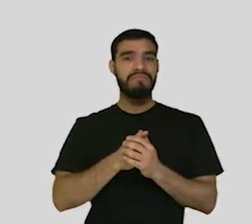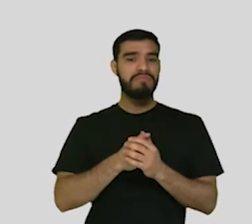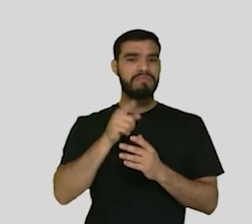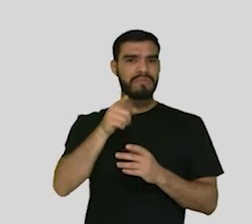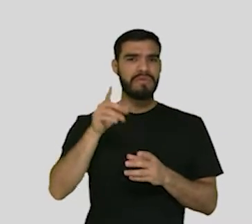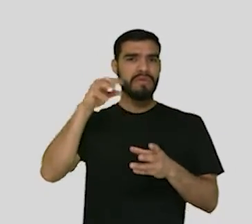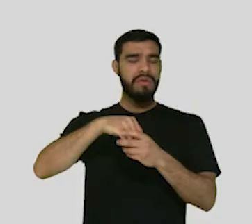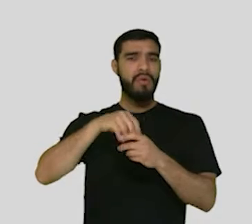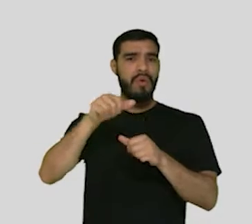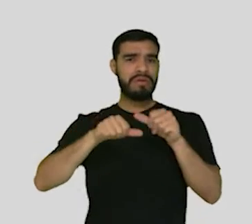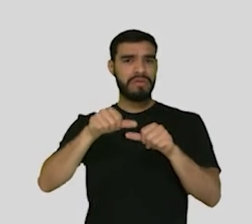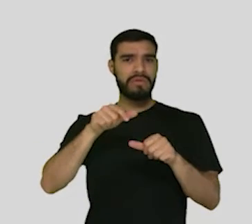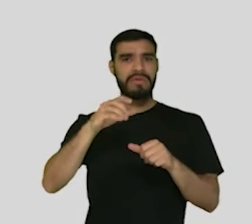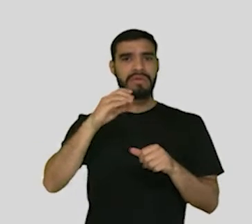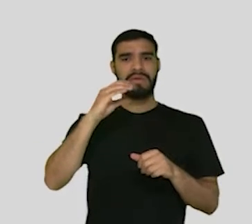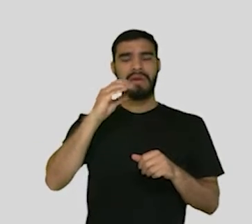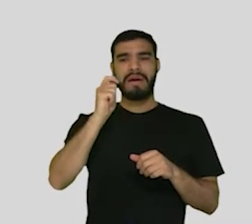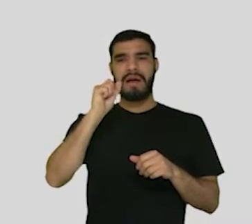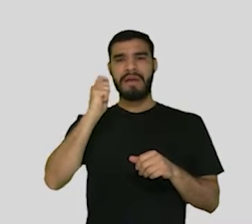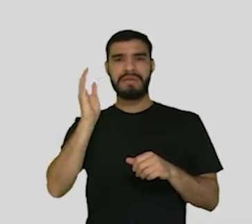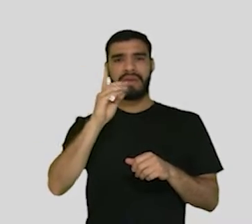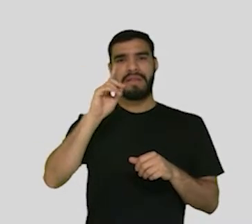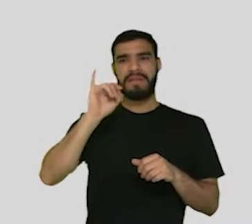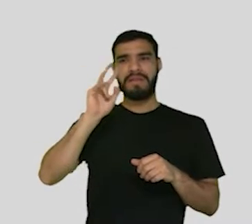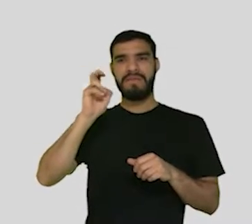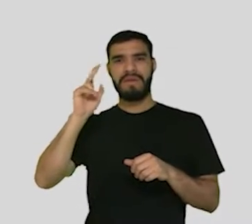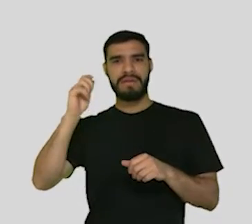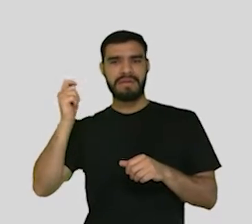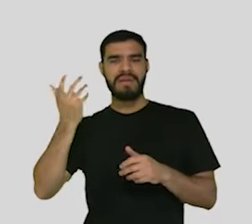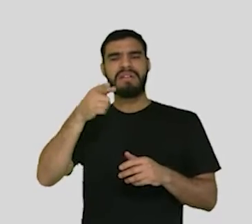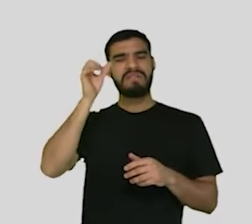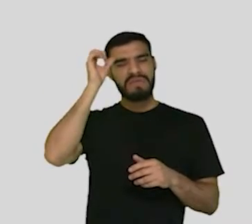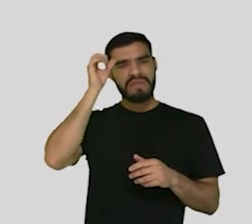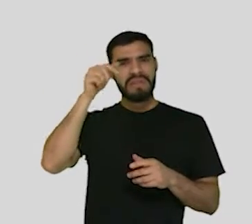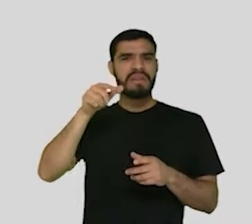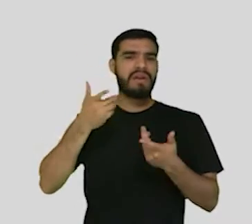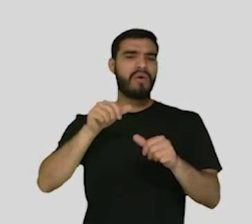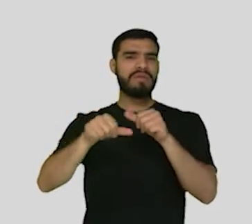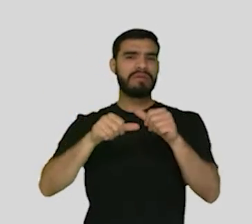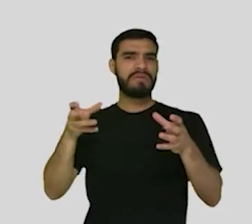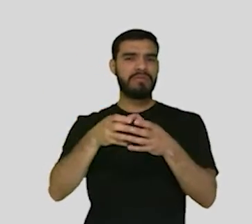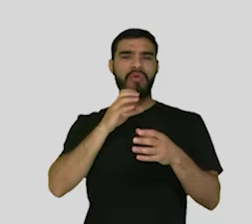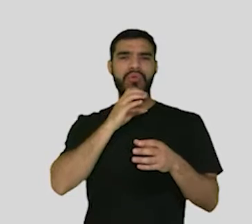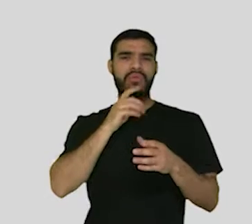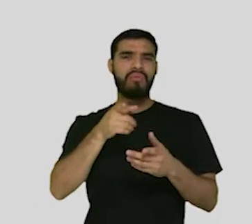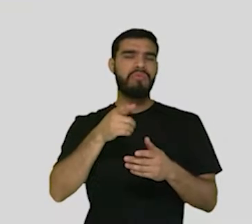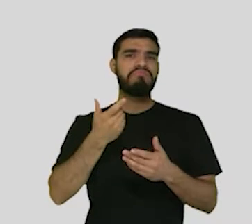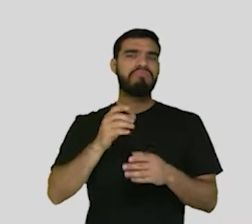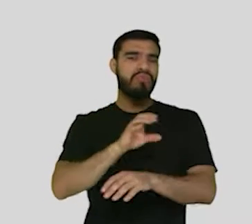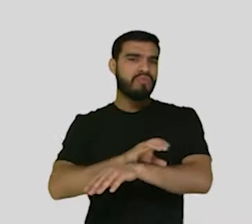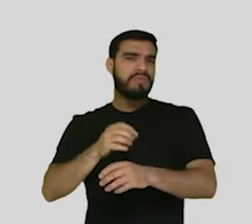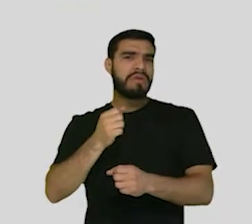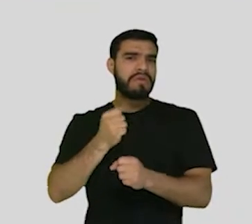deja es ajena representante de Casa Diversa andaremos en ñoya yepa Casa Diversa el mombe mina ya deben va epa va esa pa